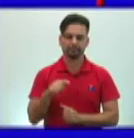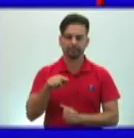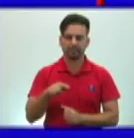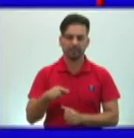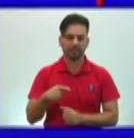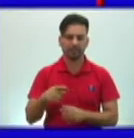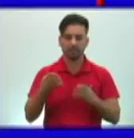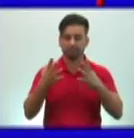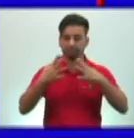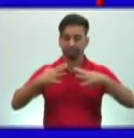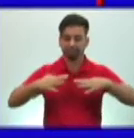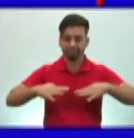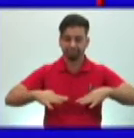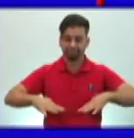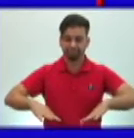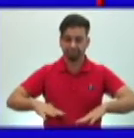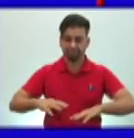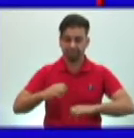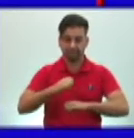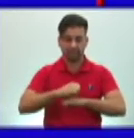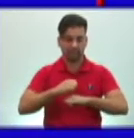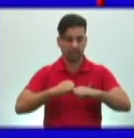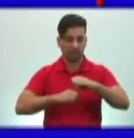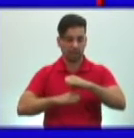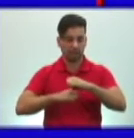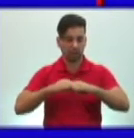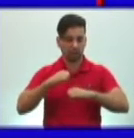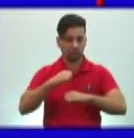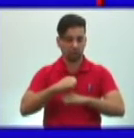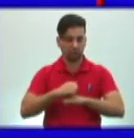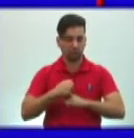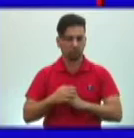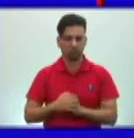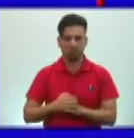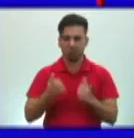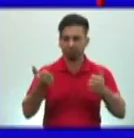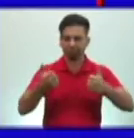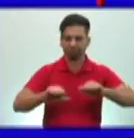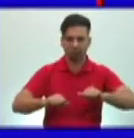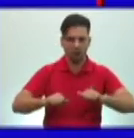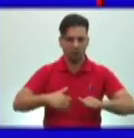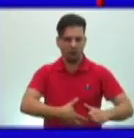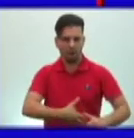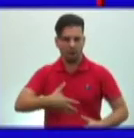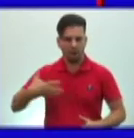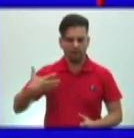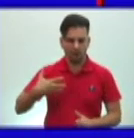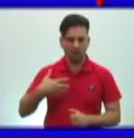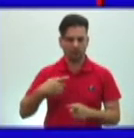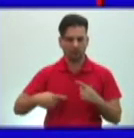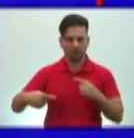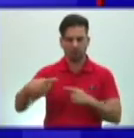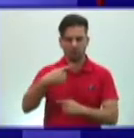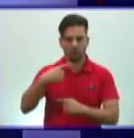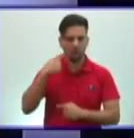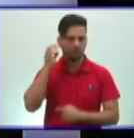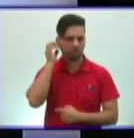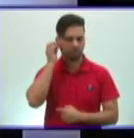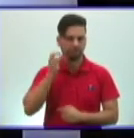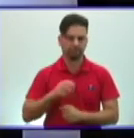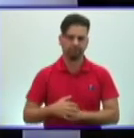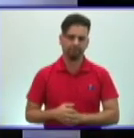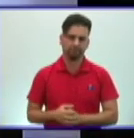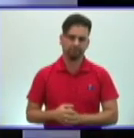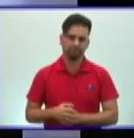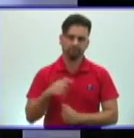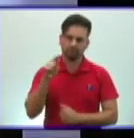estructuras que permiten la reproducción de la violencia en cualquiera de los lugares en que ocurra. Y en este sentido, la lucha contra